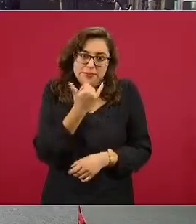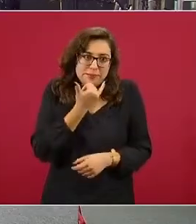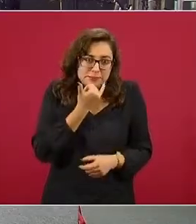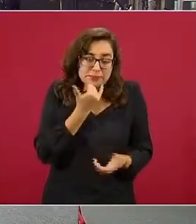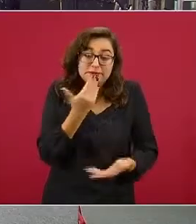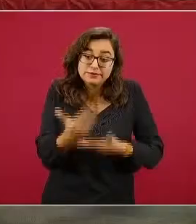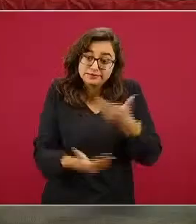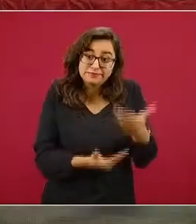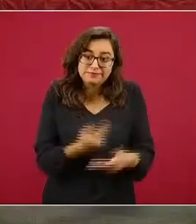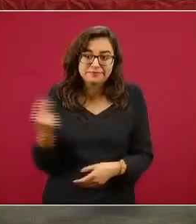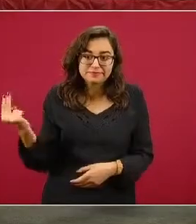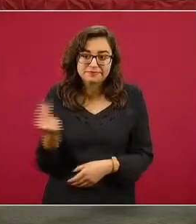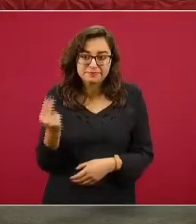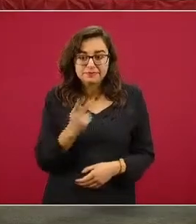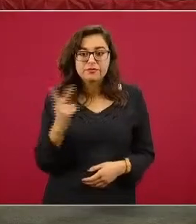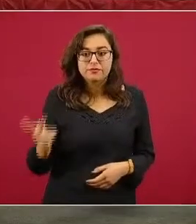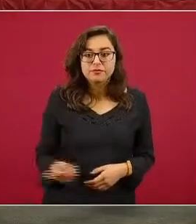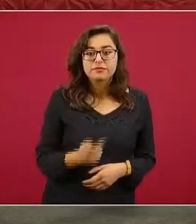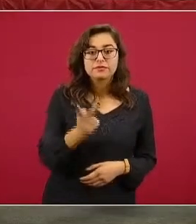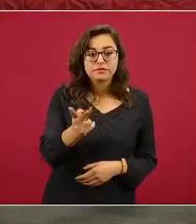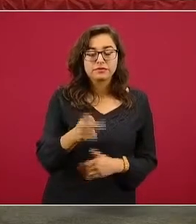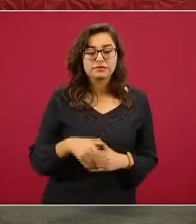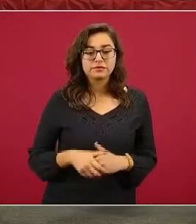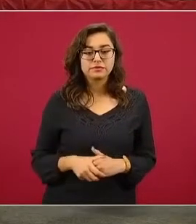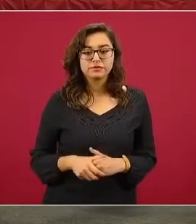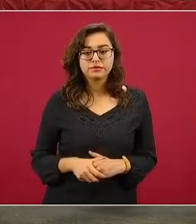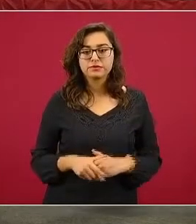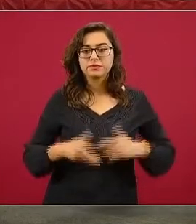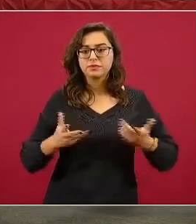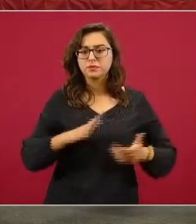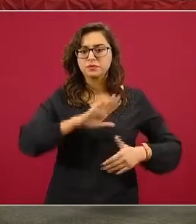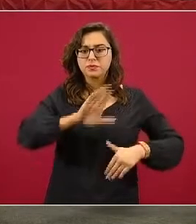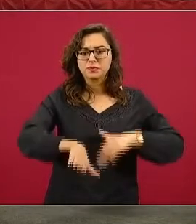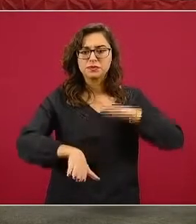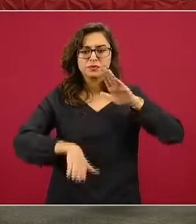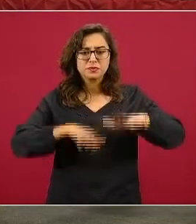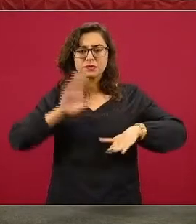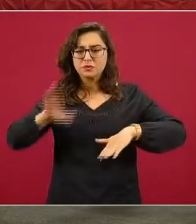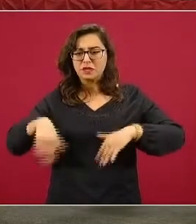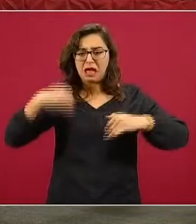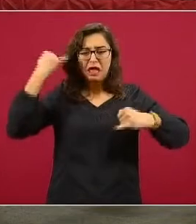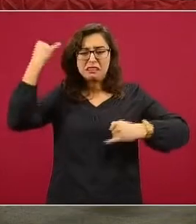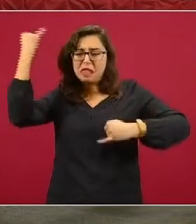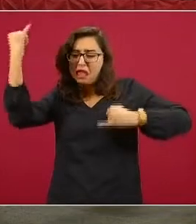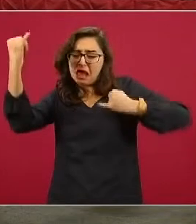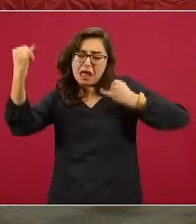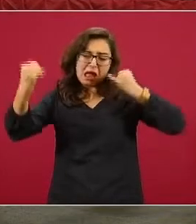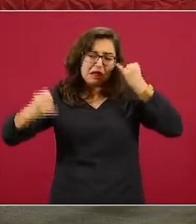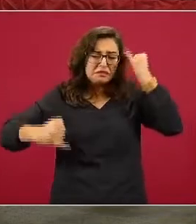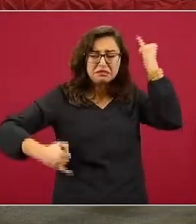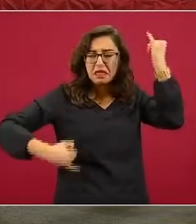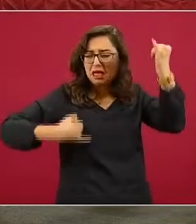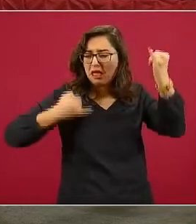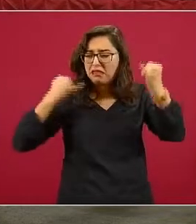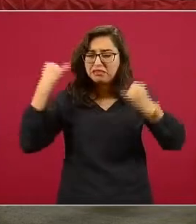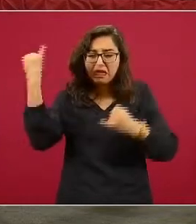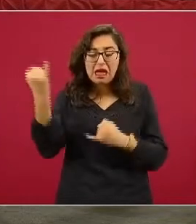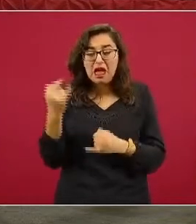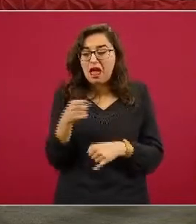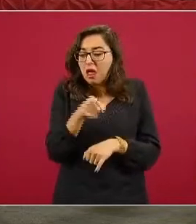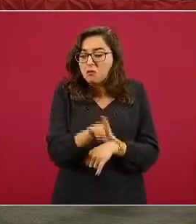de preguntas, que se empezaron a inventar muertos y se empezaron a inventar fallecimientos por